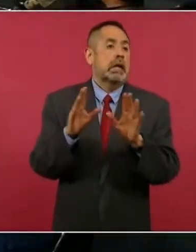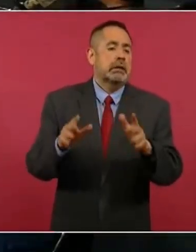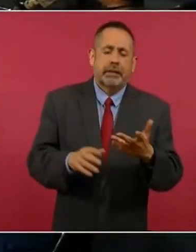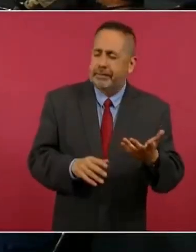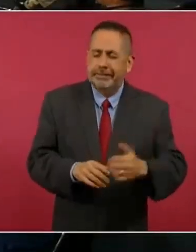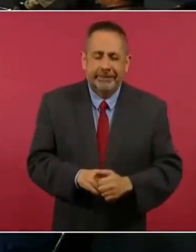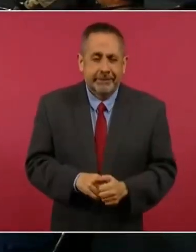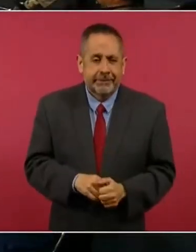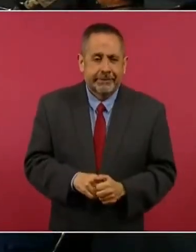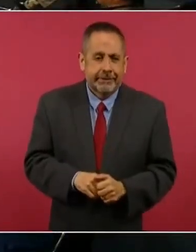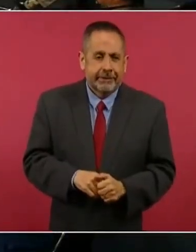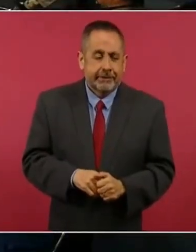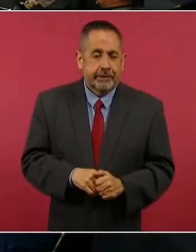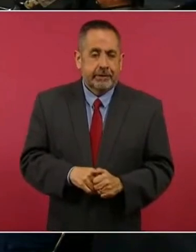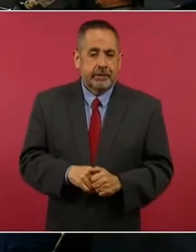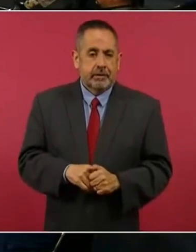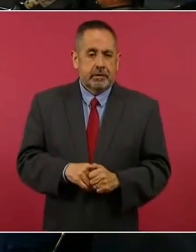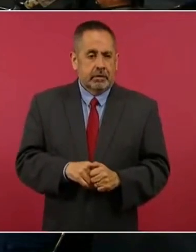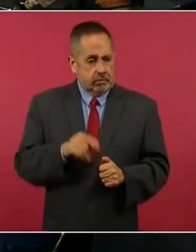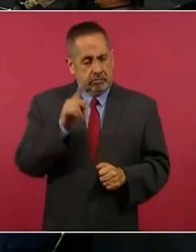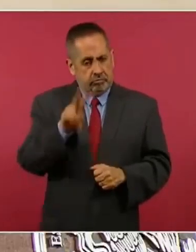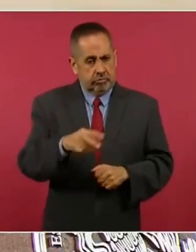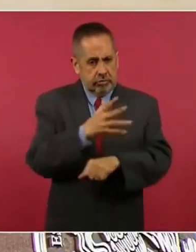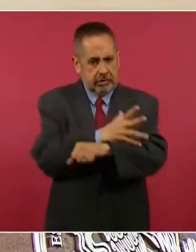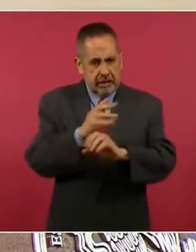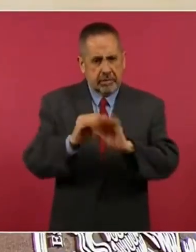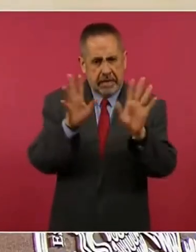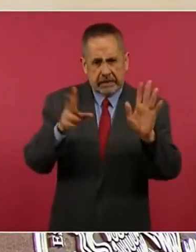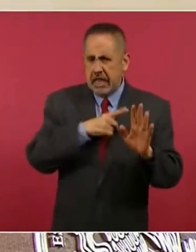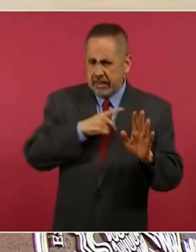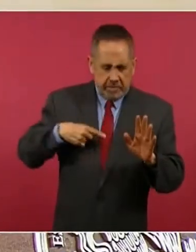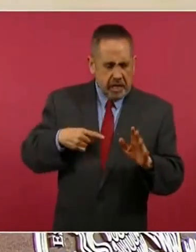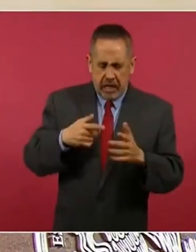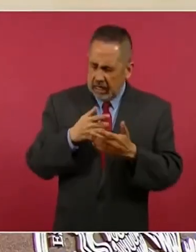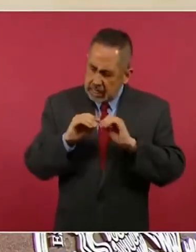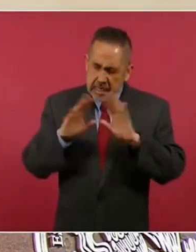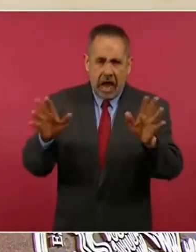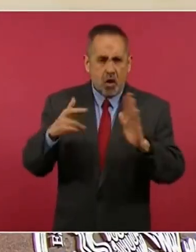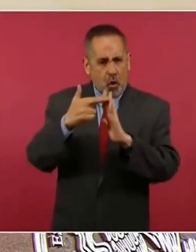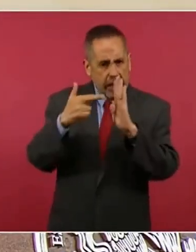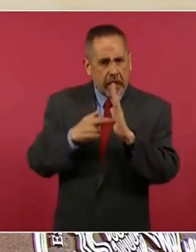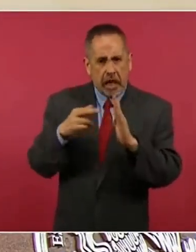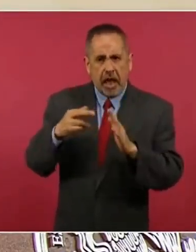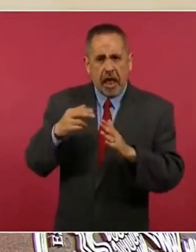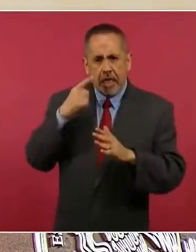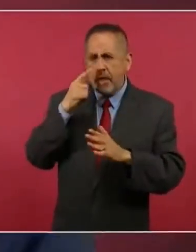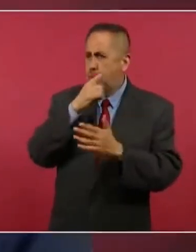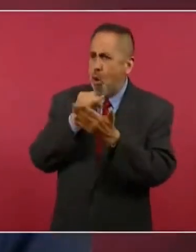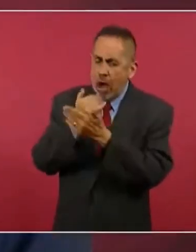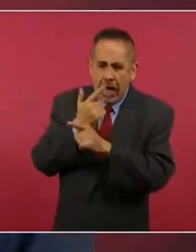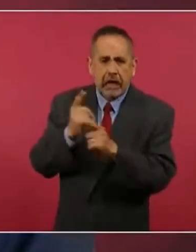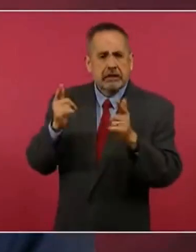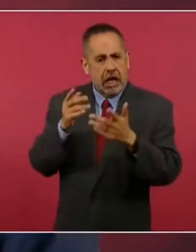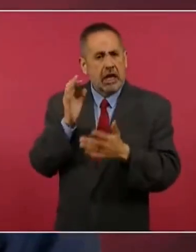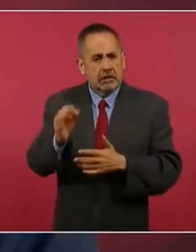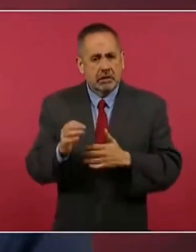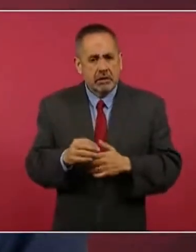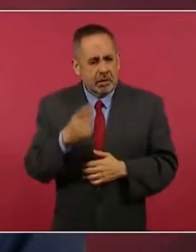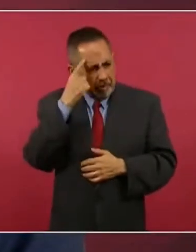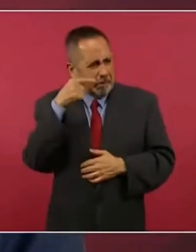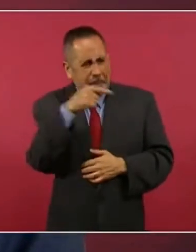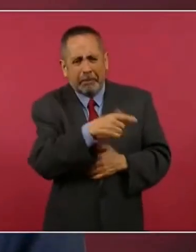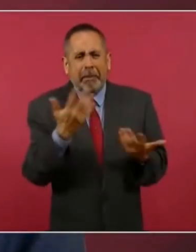efecto la transparencia es una regla de oro de la democracia. Pero pues, ¿para qué el